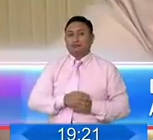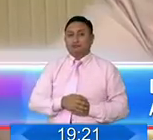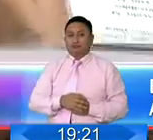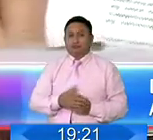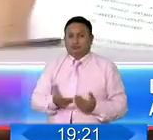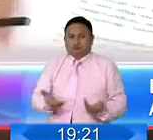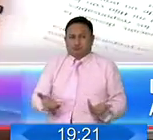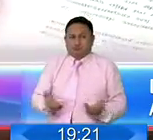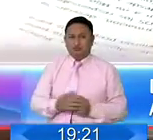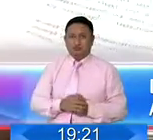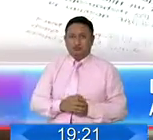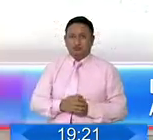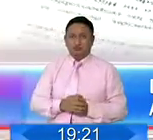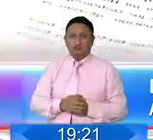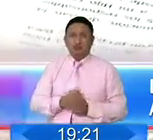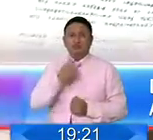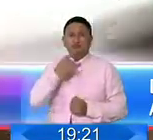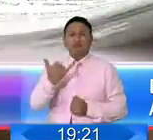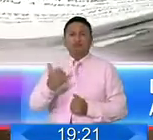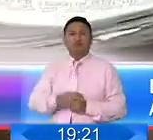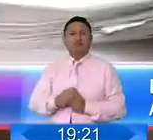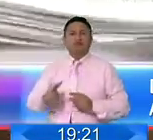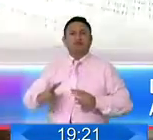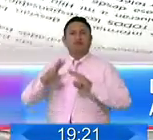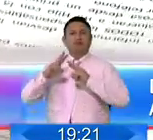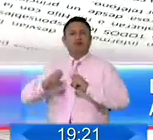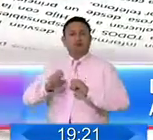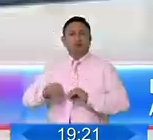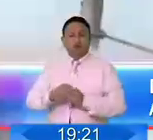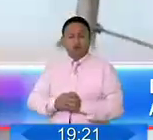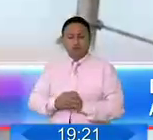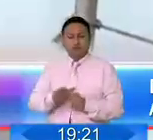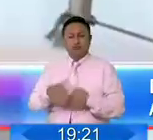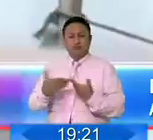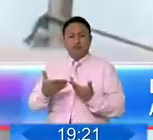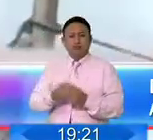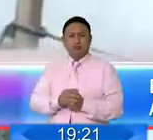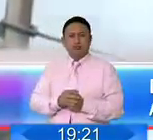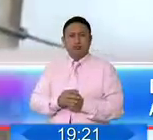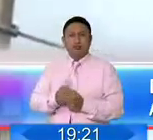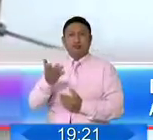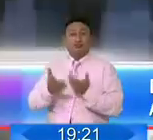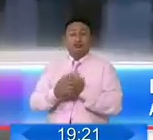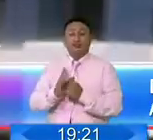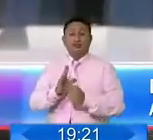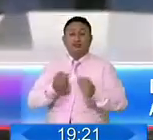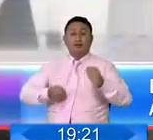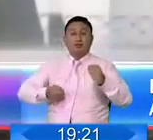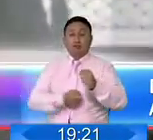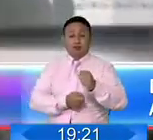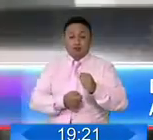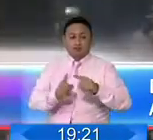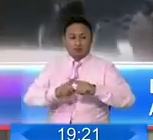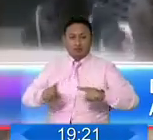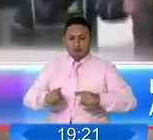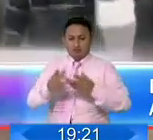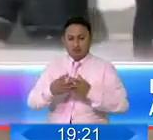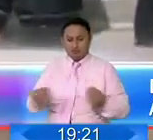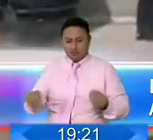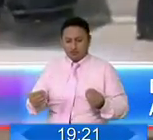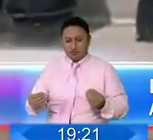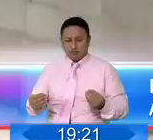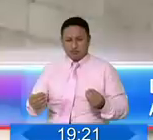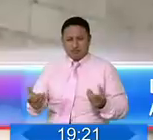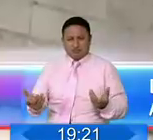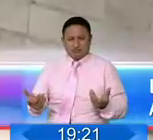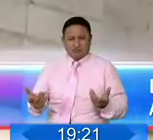clínica. Y es que señalan que las investigaciones se direccionaron a investigar un presunto asesinato, mas no la desaparición forzosa